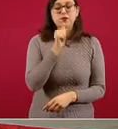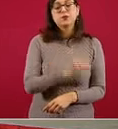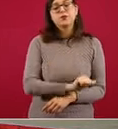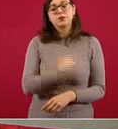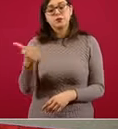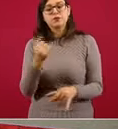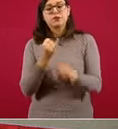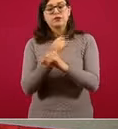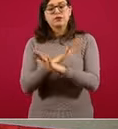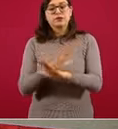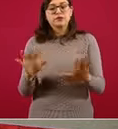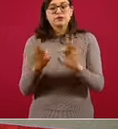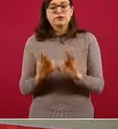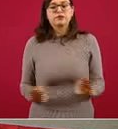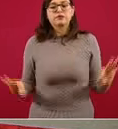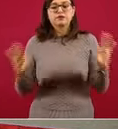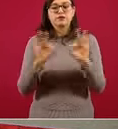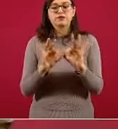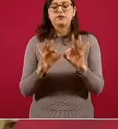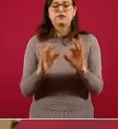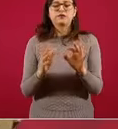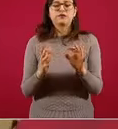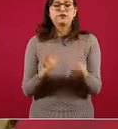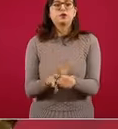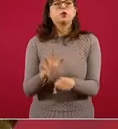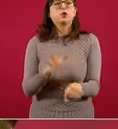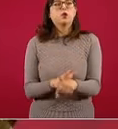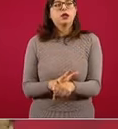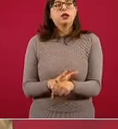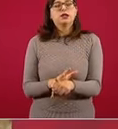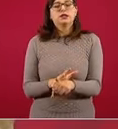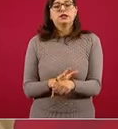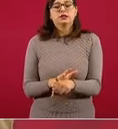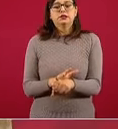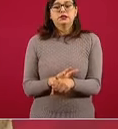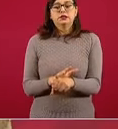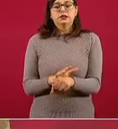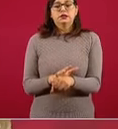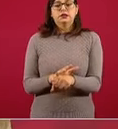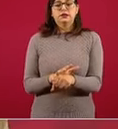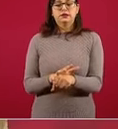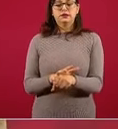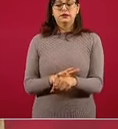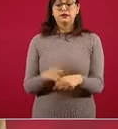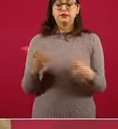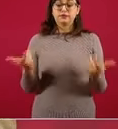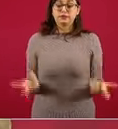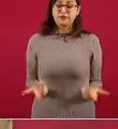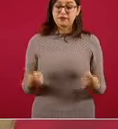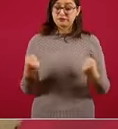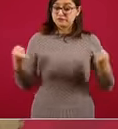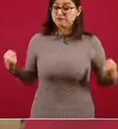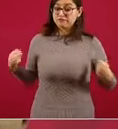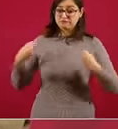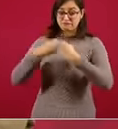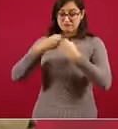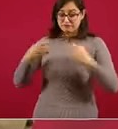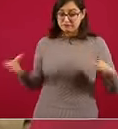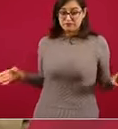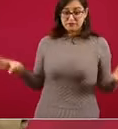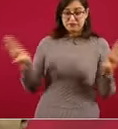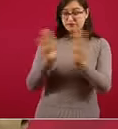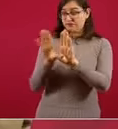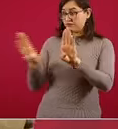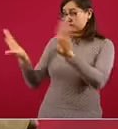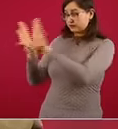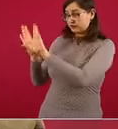poco en si esto implica la necesidad de cerrar fronteras y de cerrar